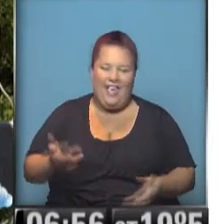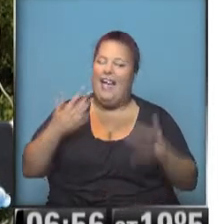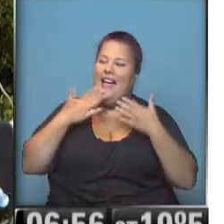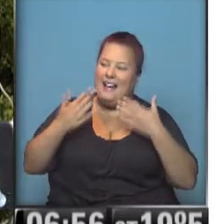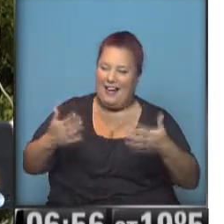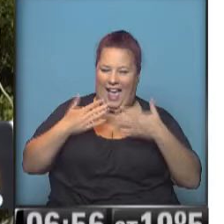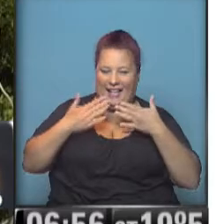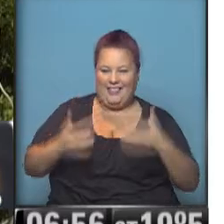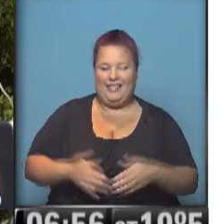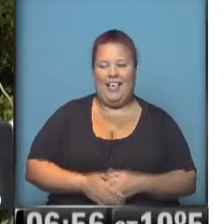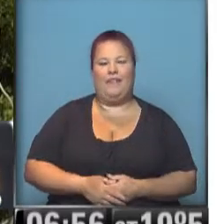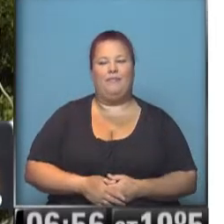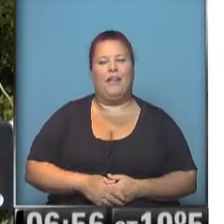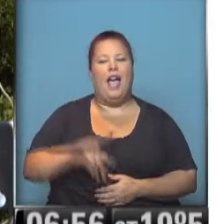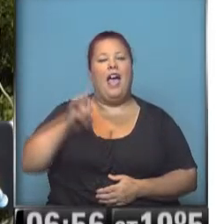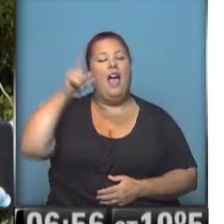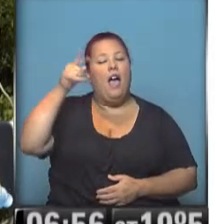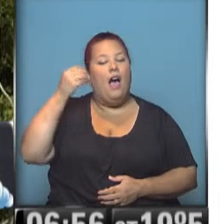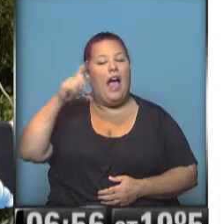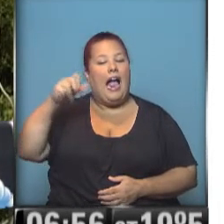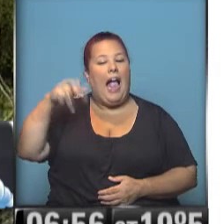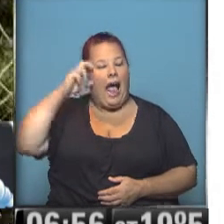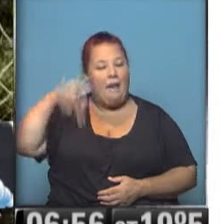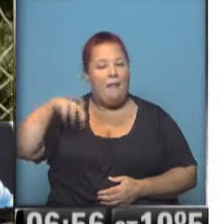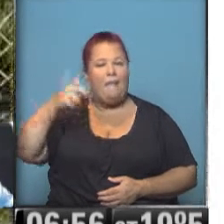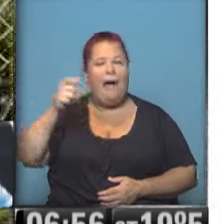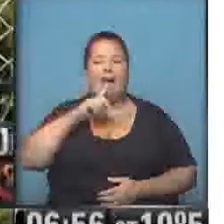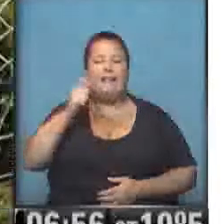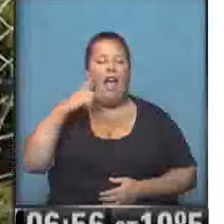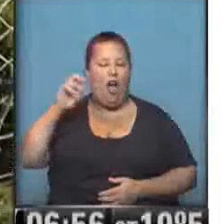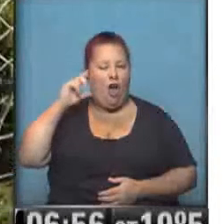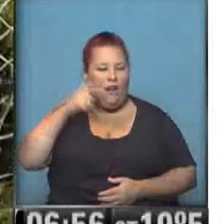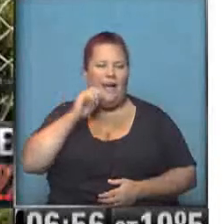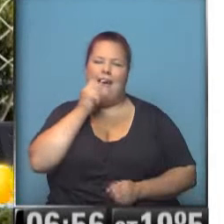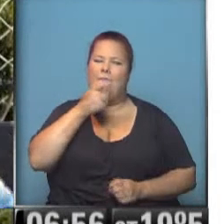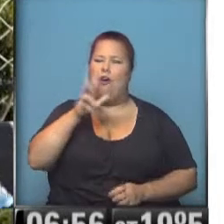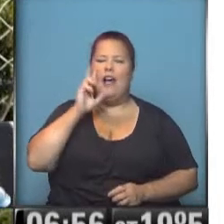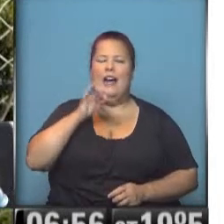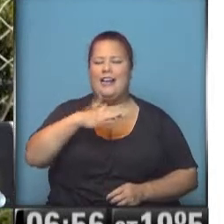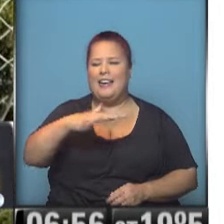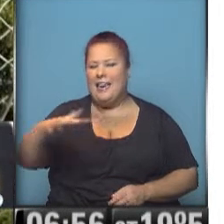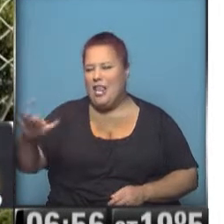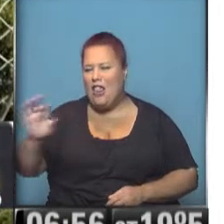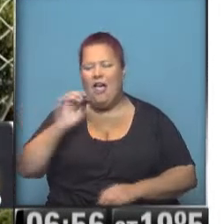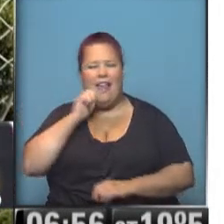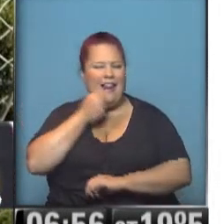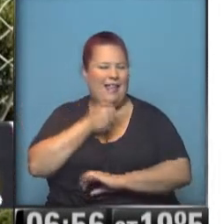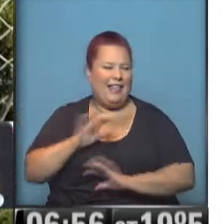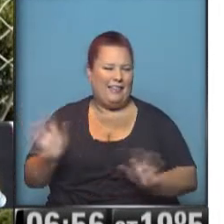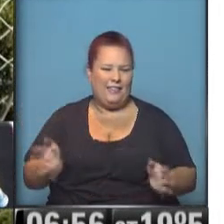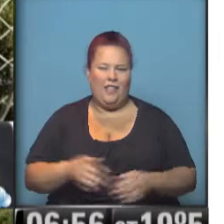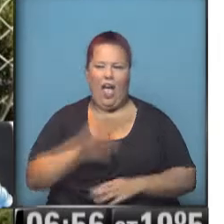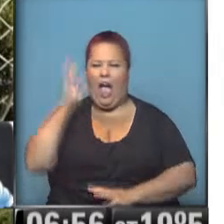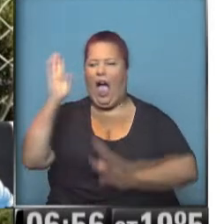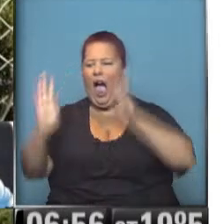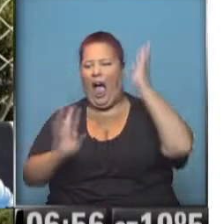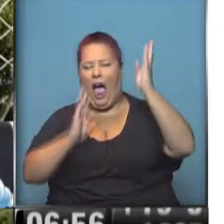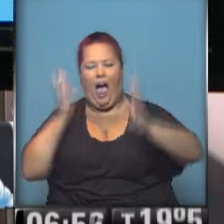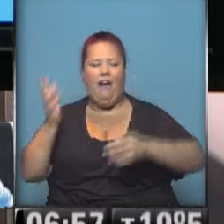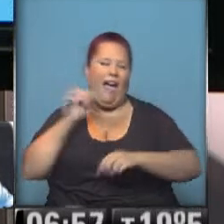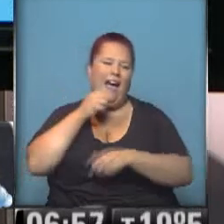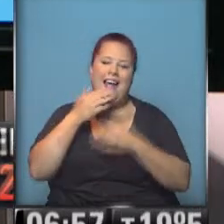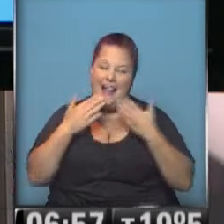Gracias, Elena. Desde Carmen de Patagones. Qué lindo ese río. Qué lindo los árboles.